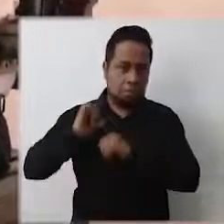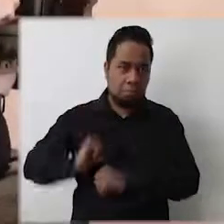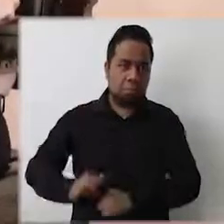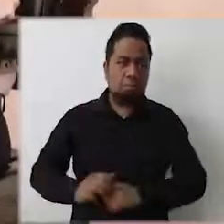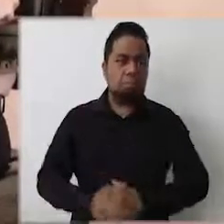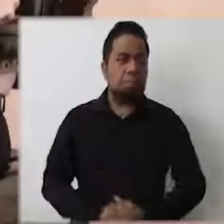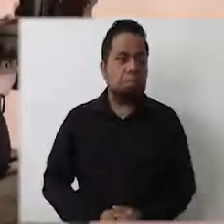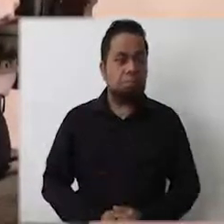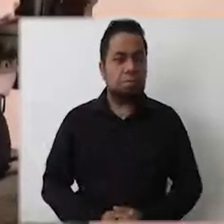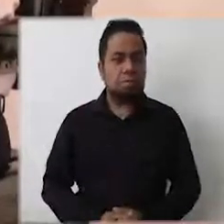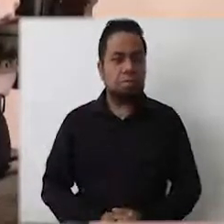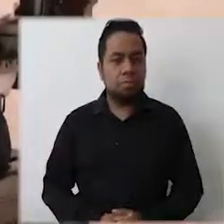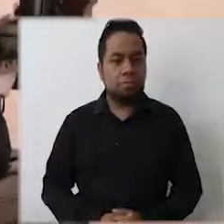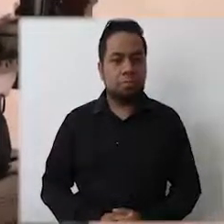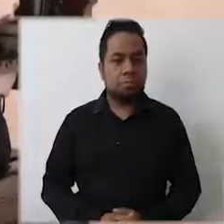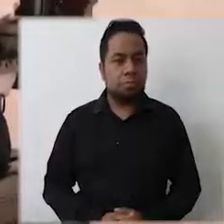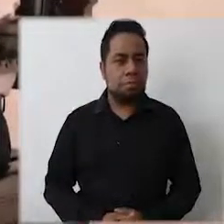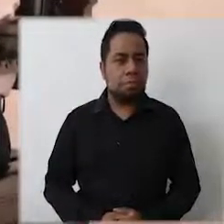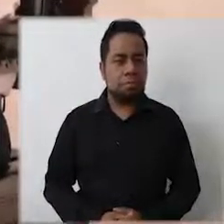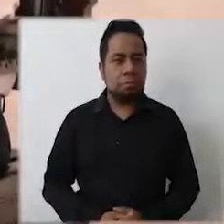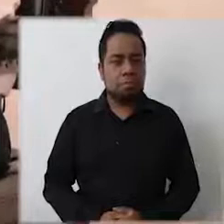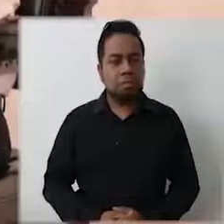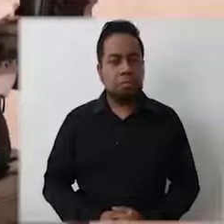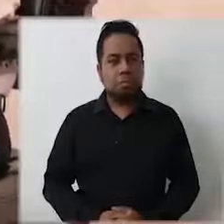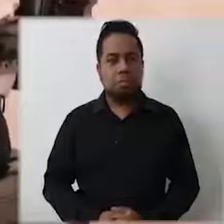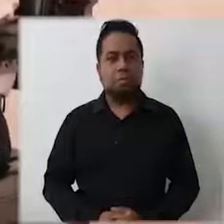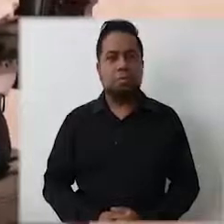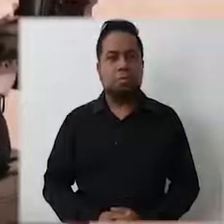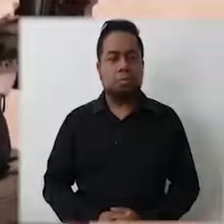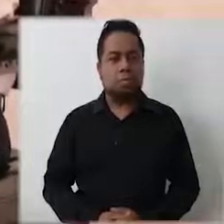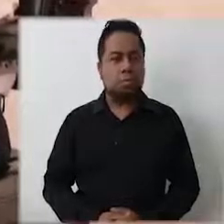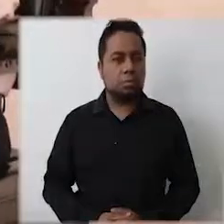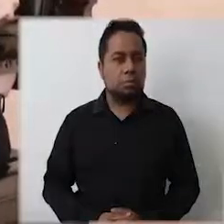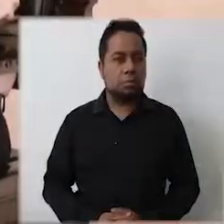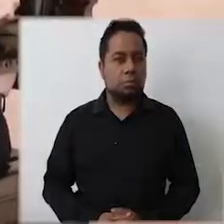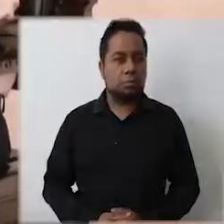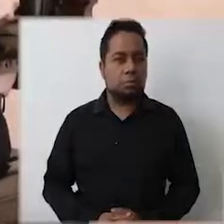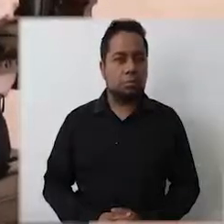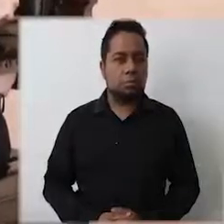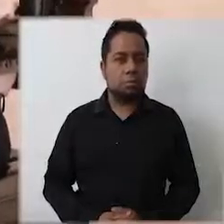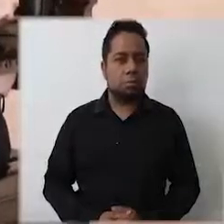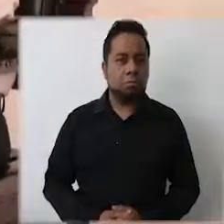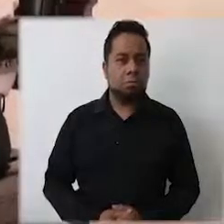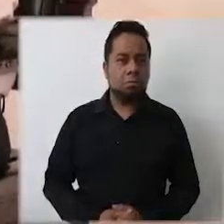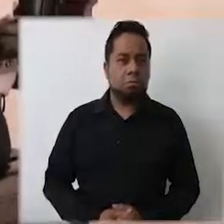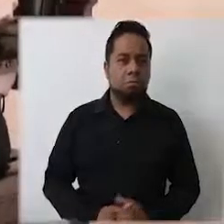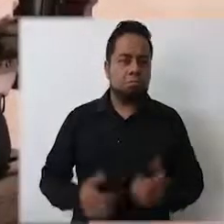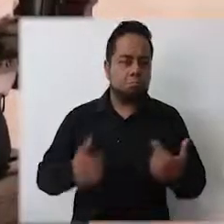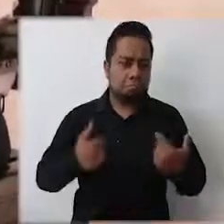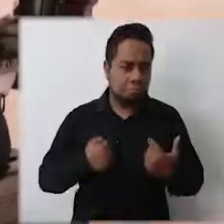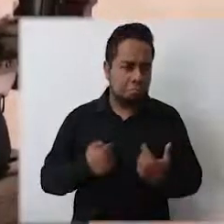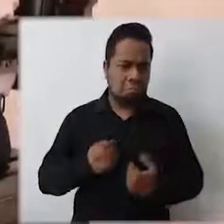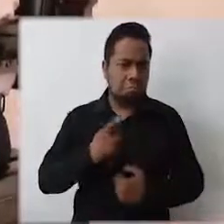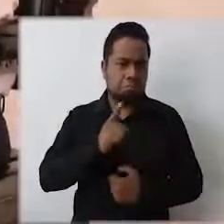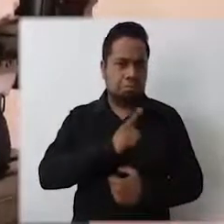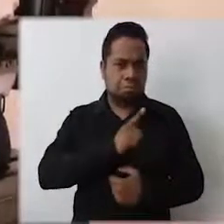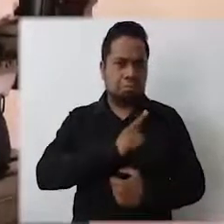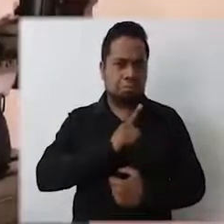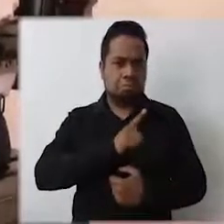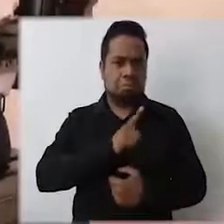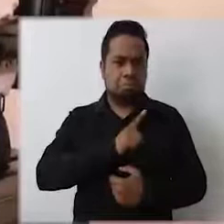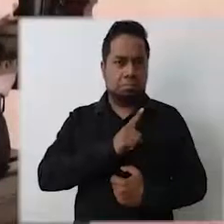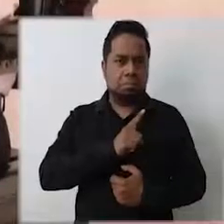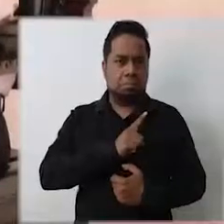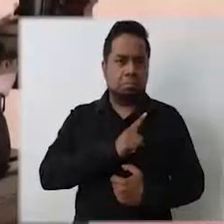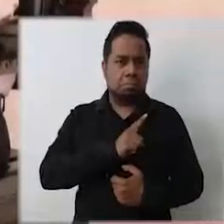que supervisar el permiso que se da y cómo se da. Es ser reiterativo, pero sí,